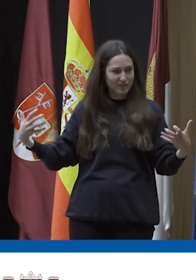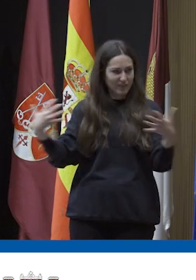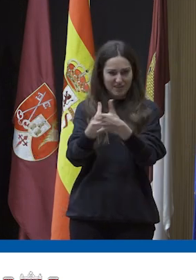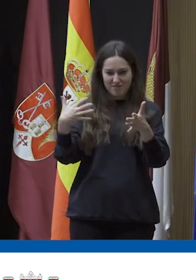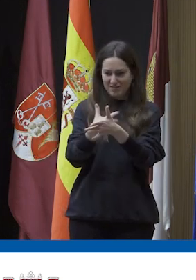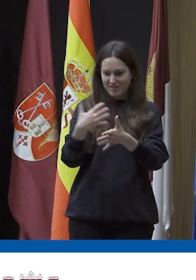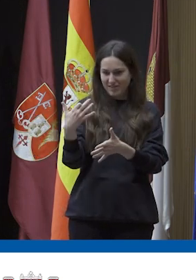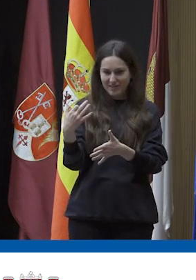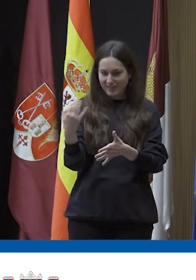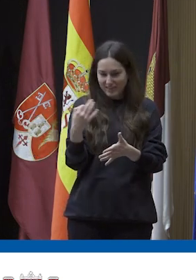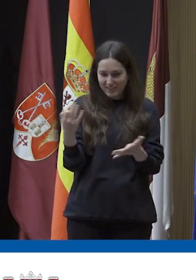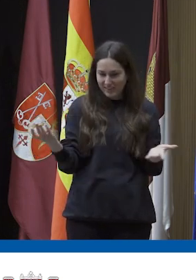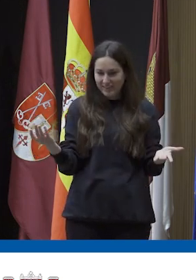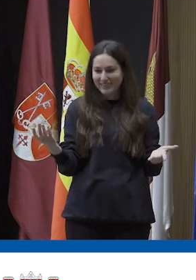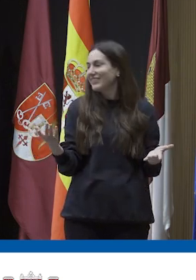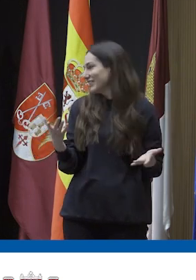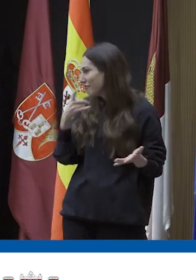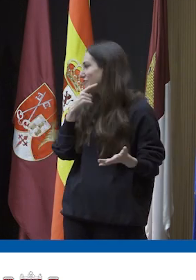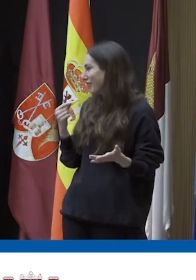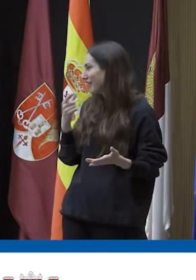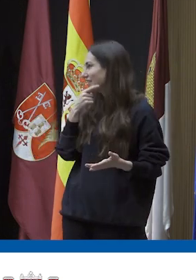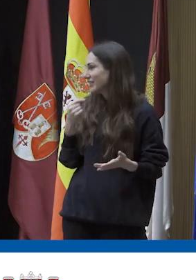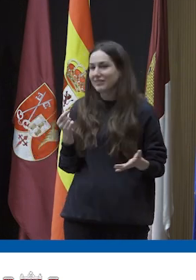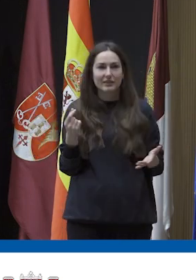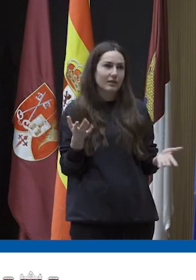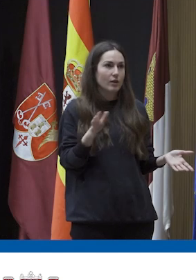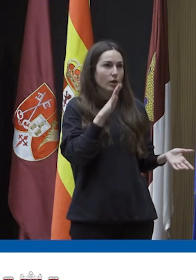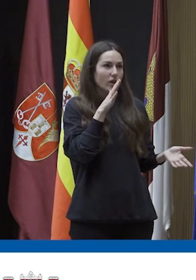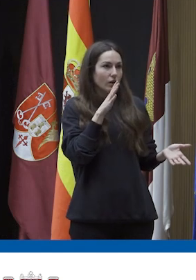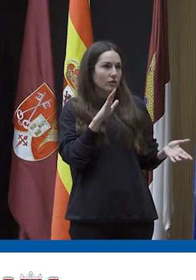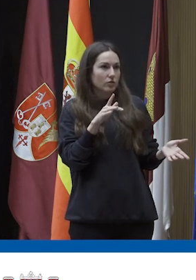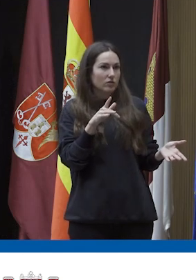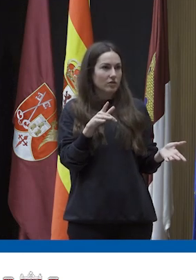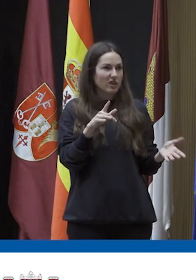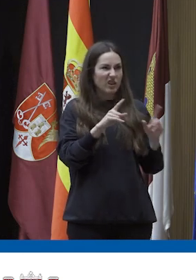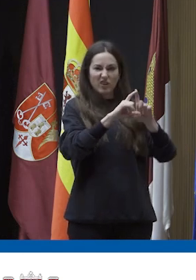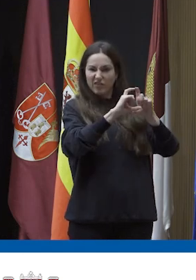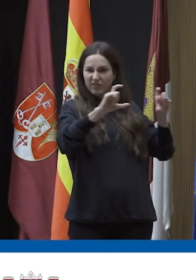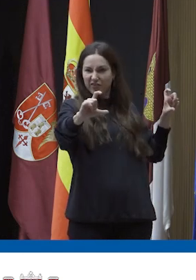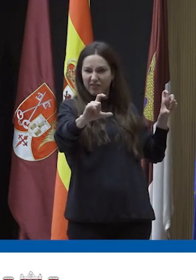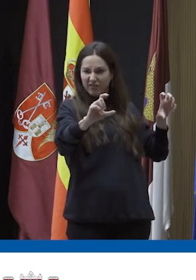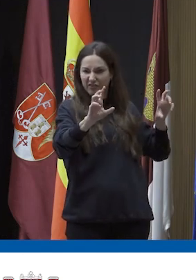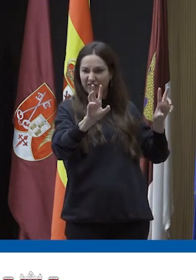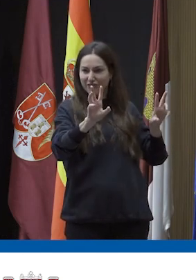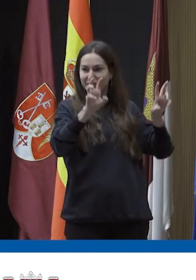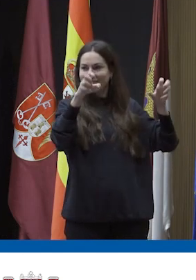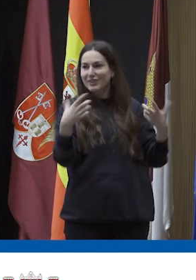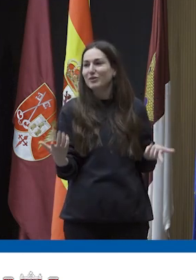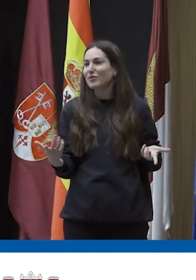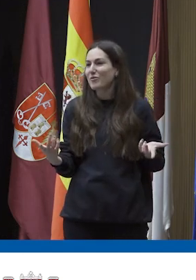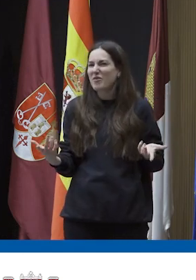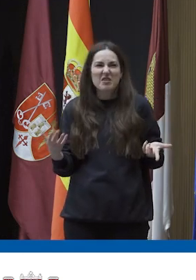explicar después. Es fácil. Porque más de uno ha preguntado que con esto a qué nos referíamos. Bueno, es para crear un poco